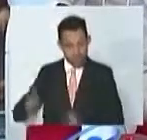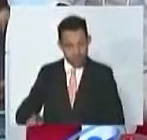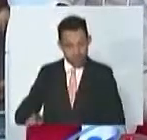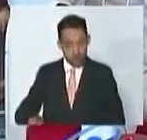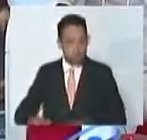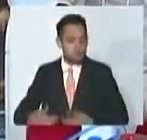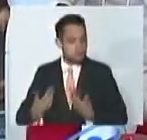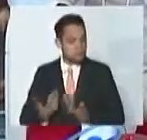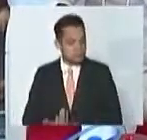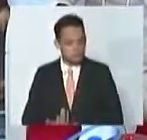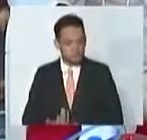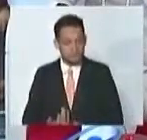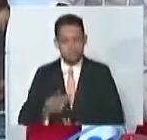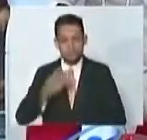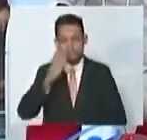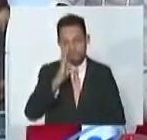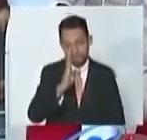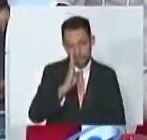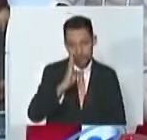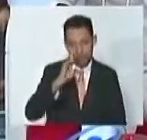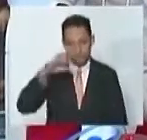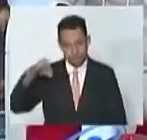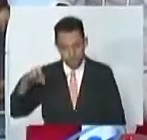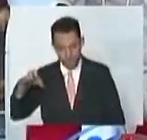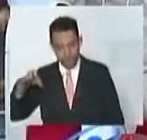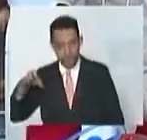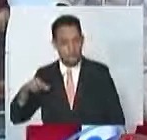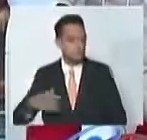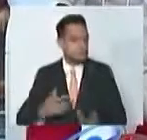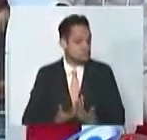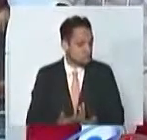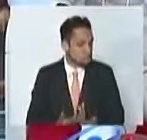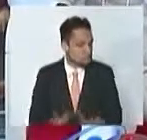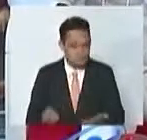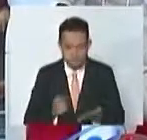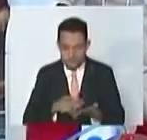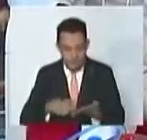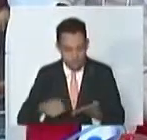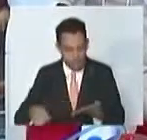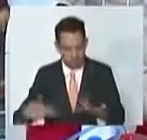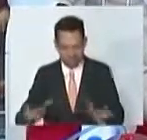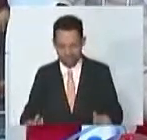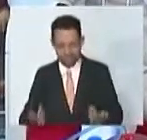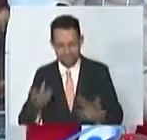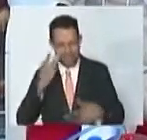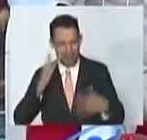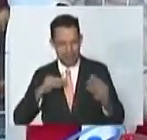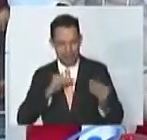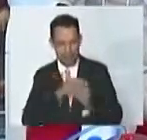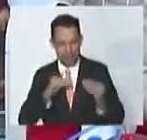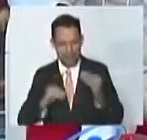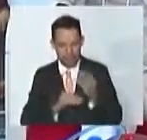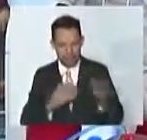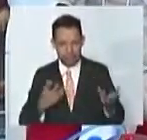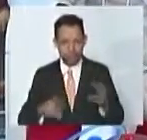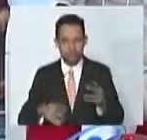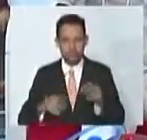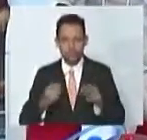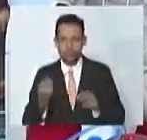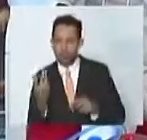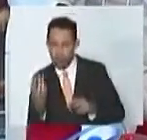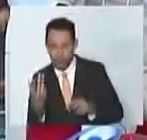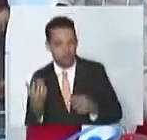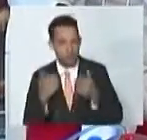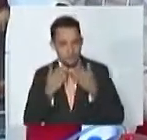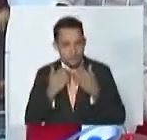cómo poner bien la D con la P. Entonces esto hace finalmente que haya inversión de palabras, inversión de números,